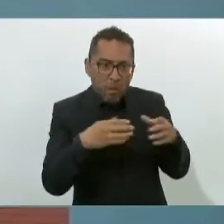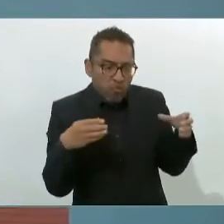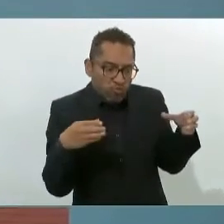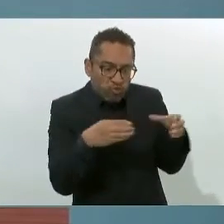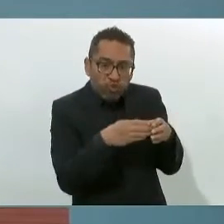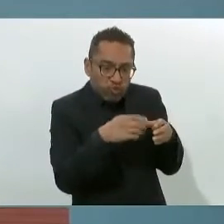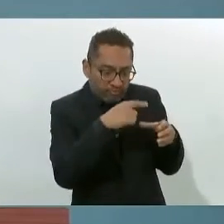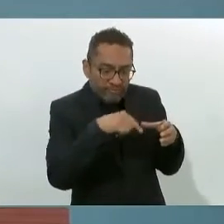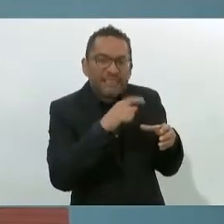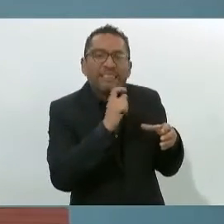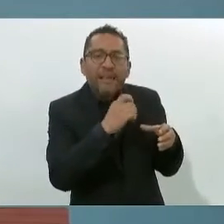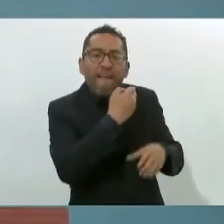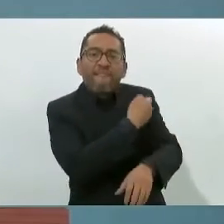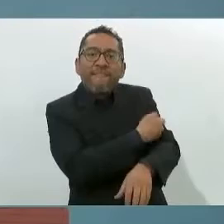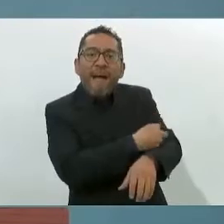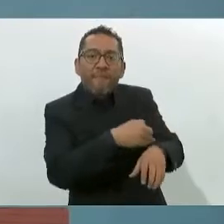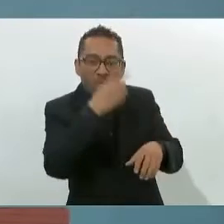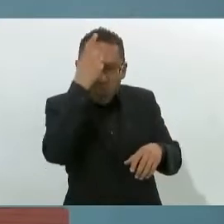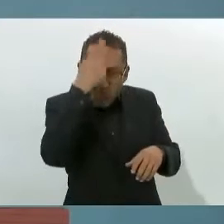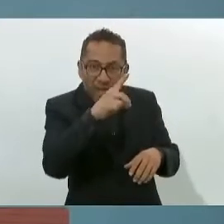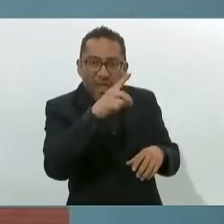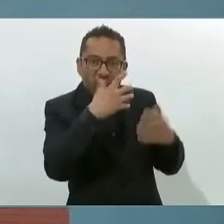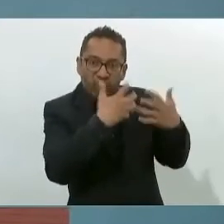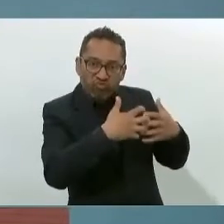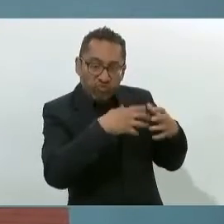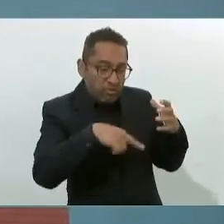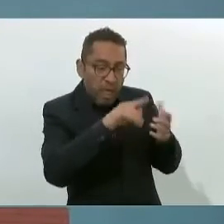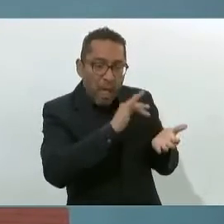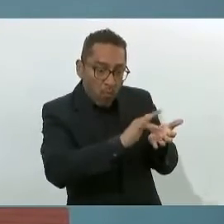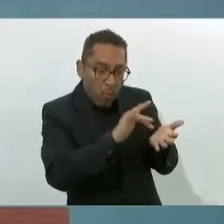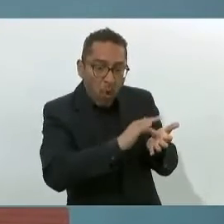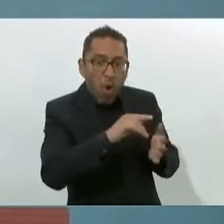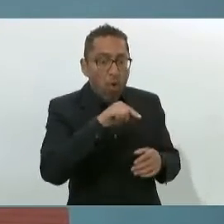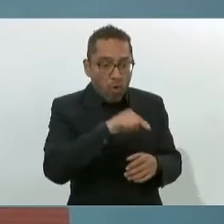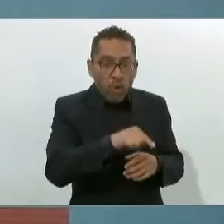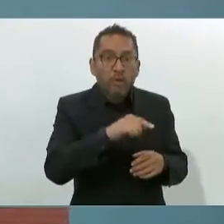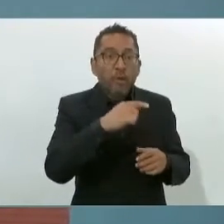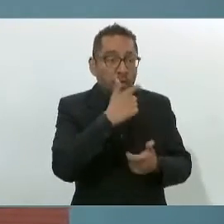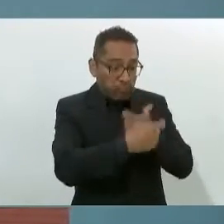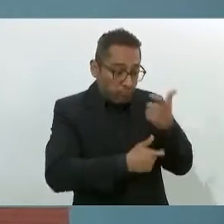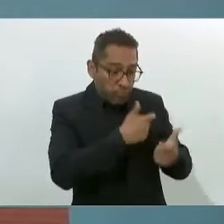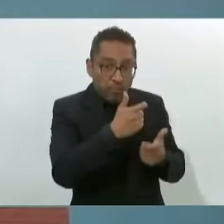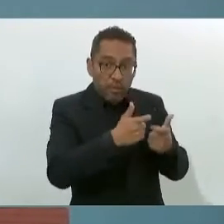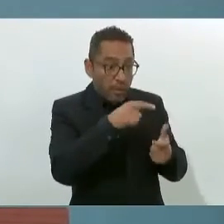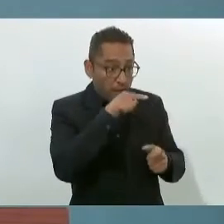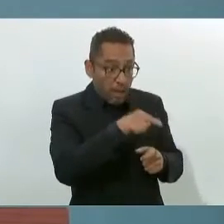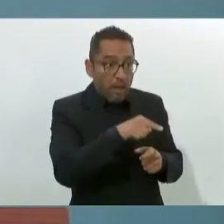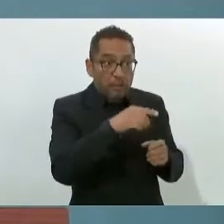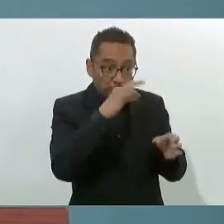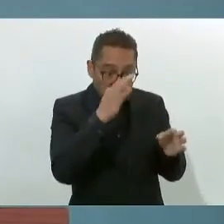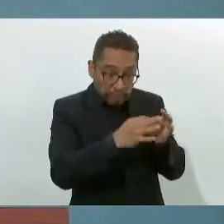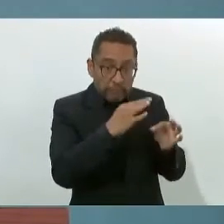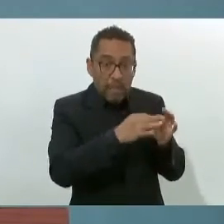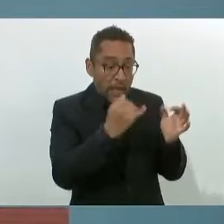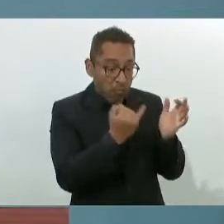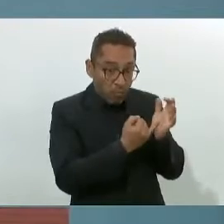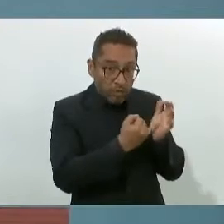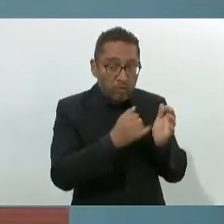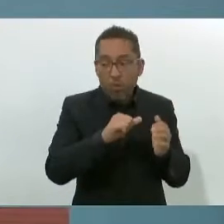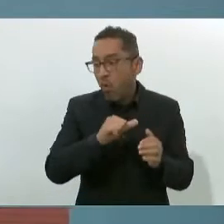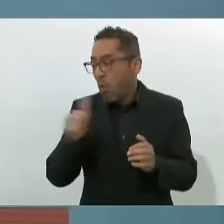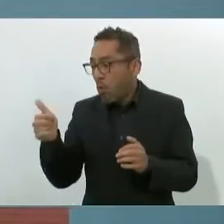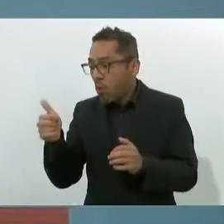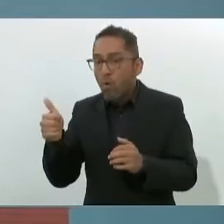familiares, tanto de la economía formal como de la economía informal.